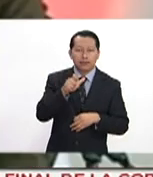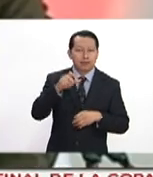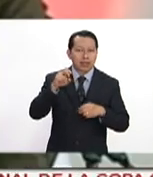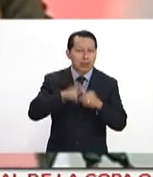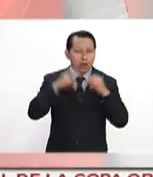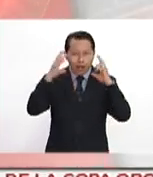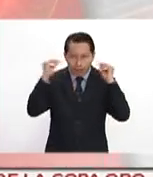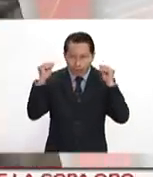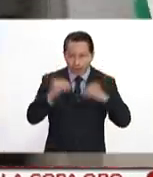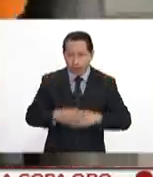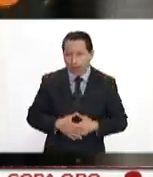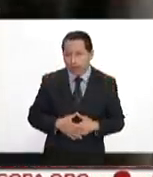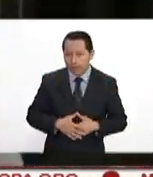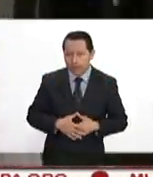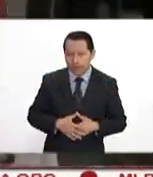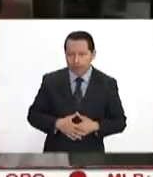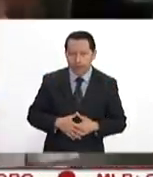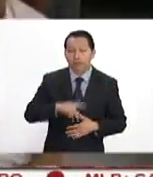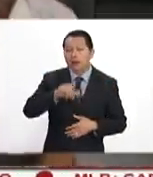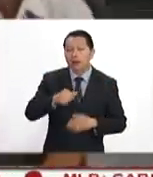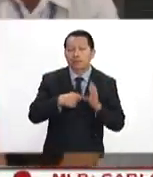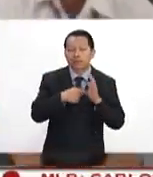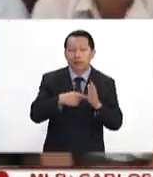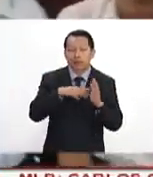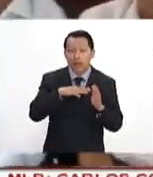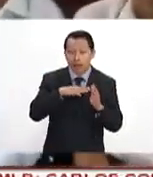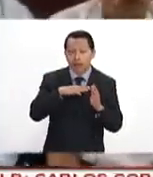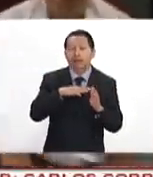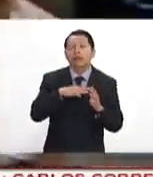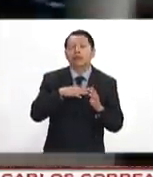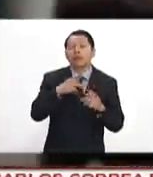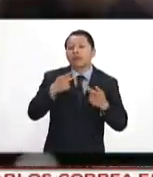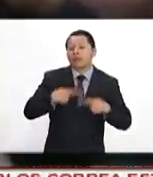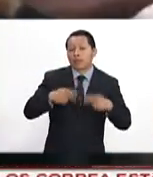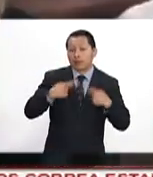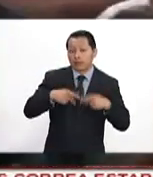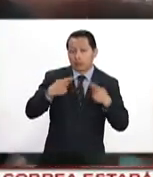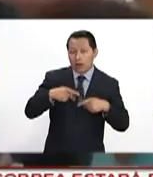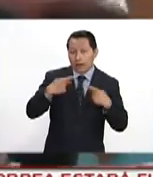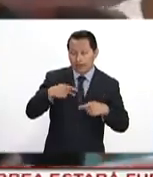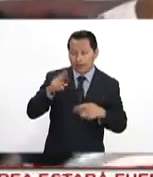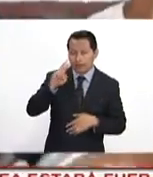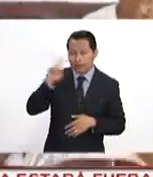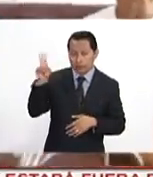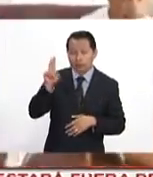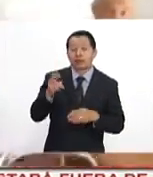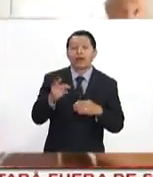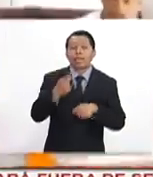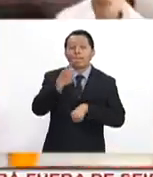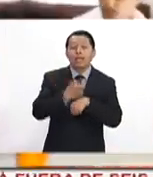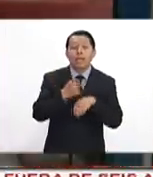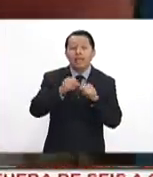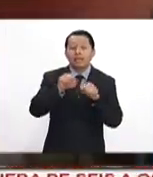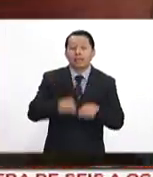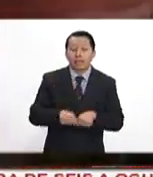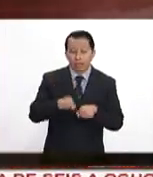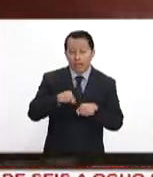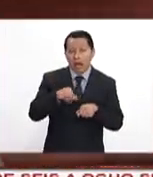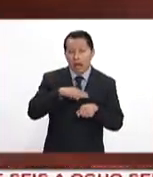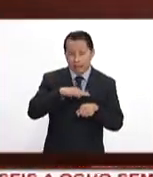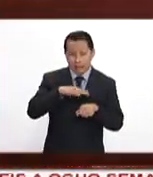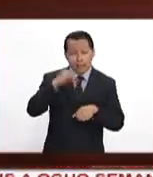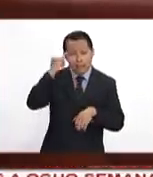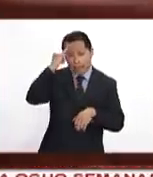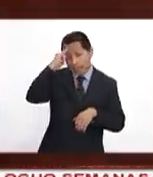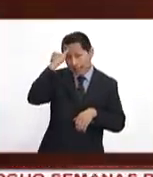Holanda. Más adelante, Indian Railways y Jackson Engineers Limited crean el primer sistema ferroviario en la